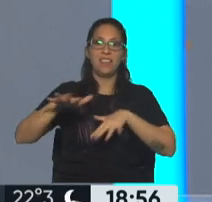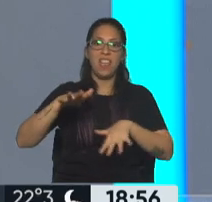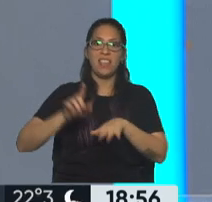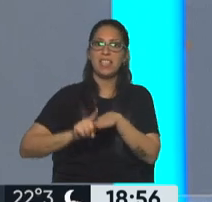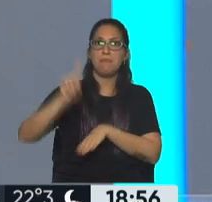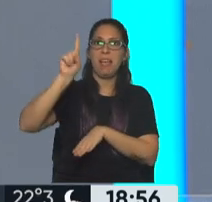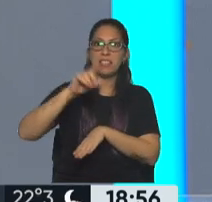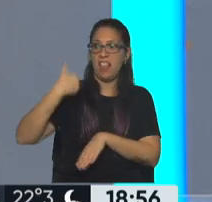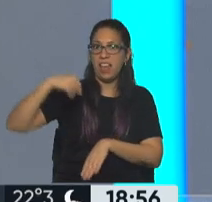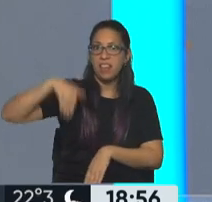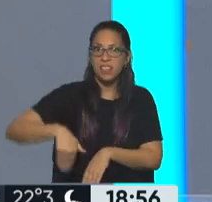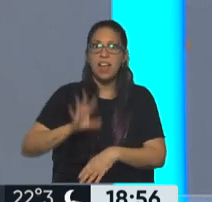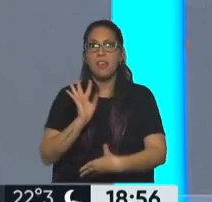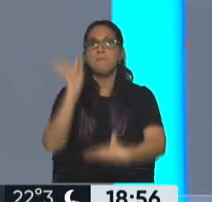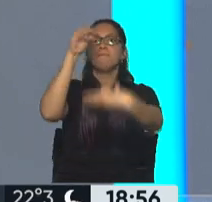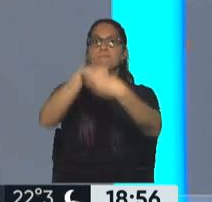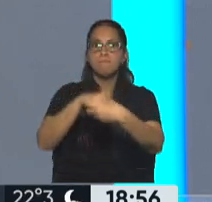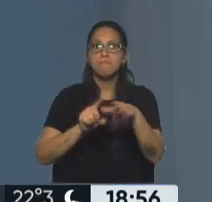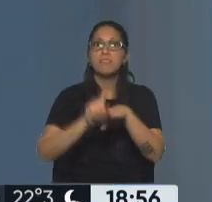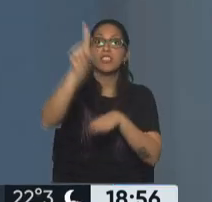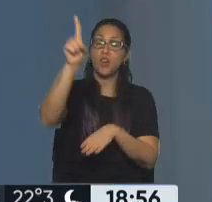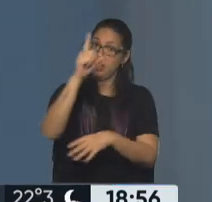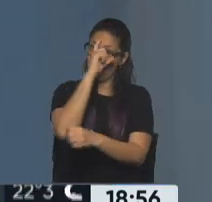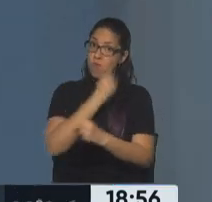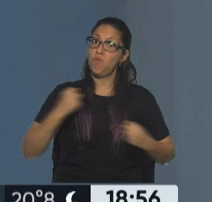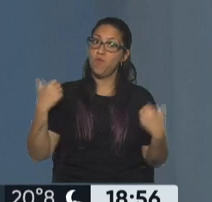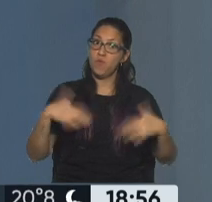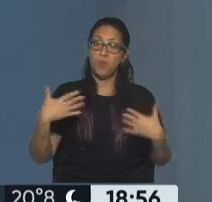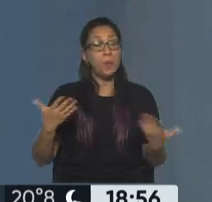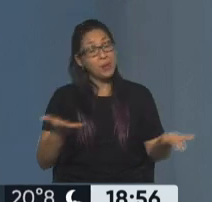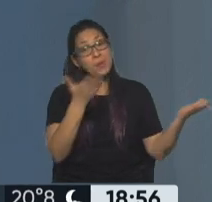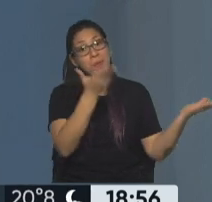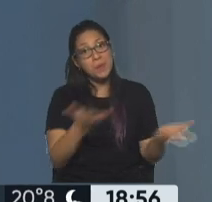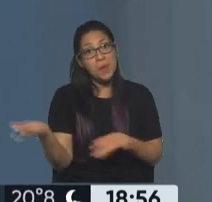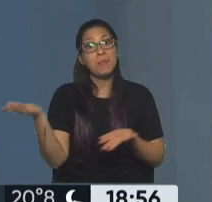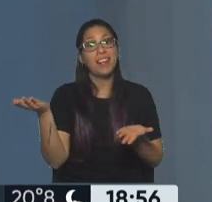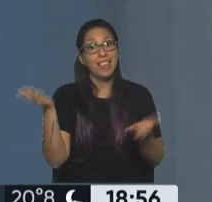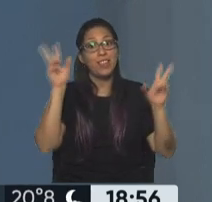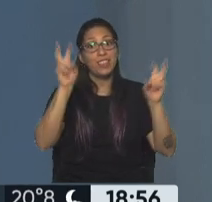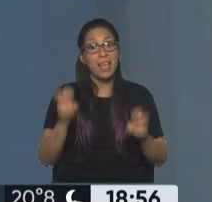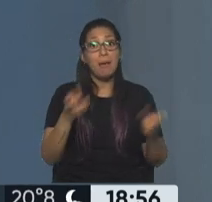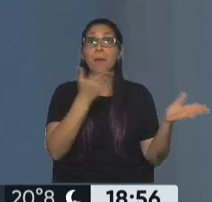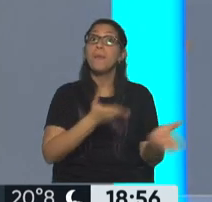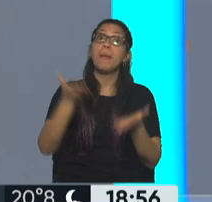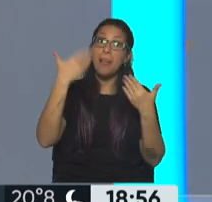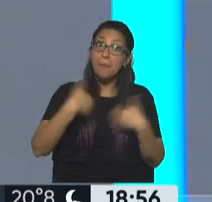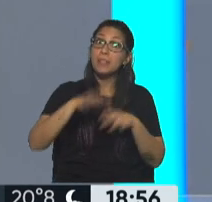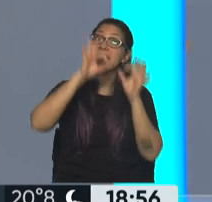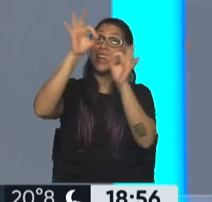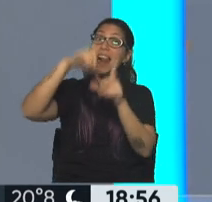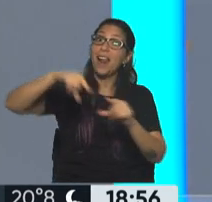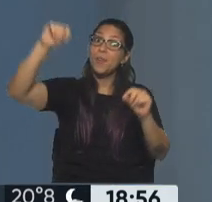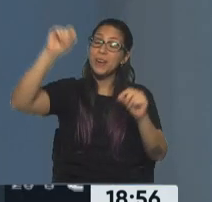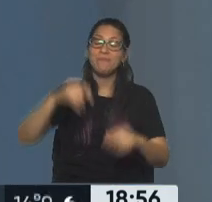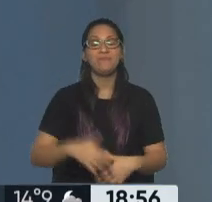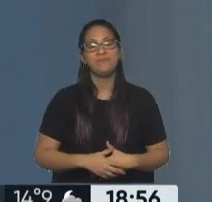de participar en misiones ambiciosas bueno bienvenidos bienvenida a la luna así